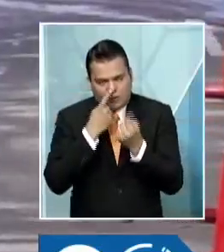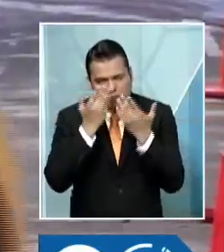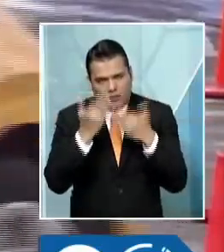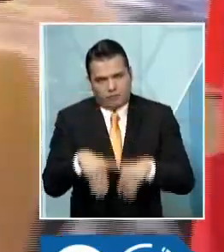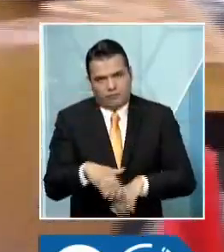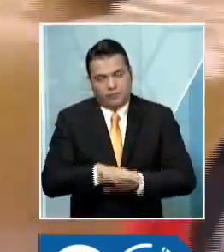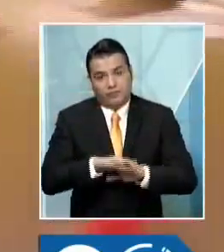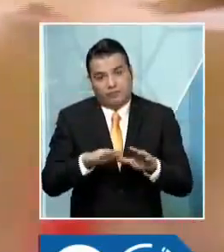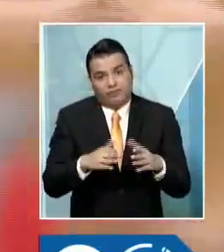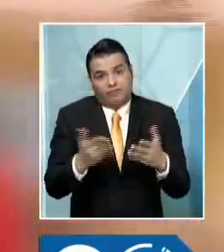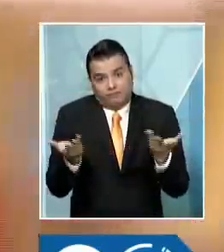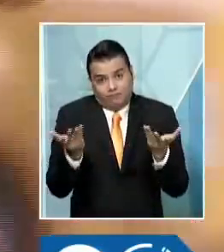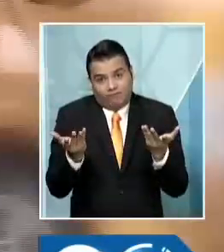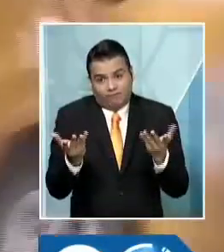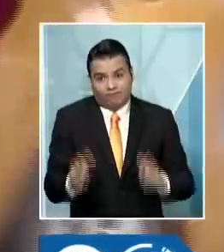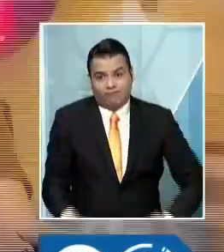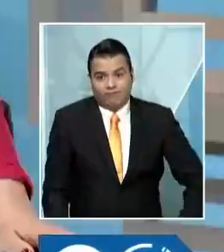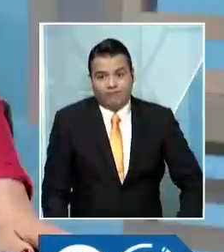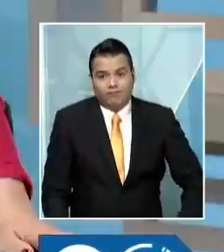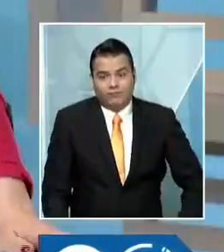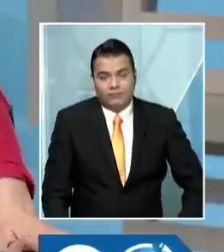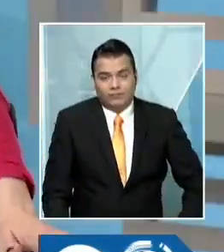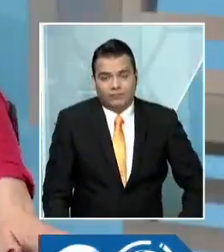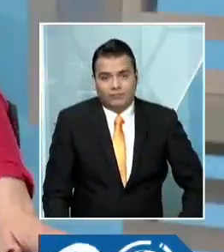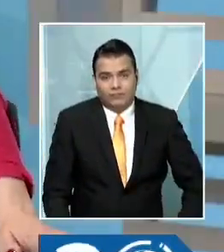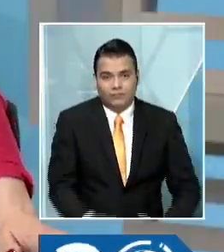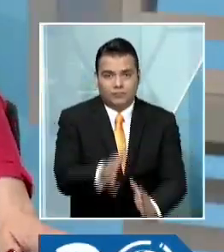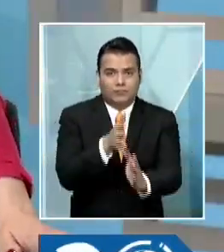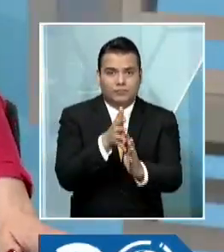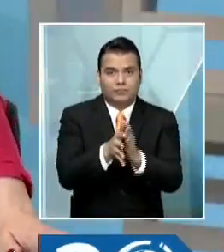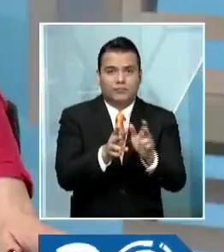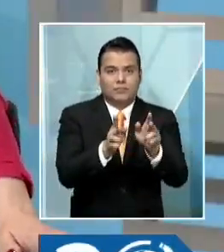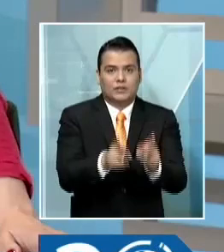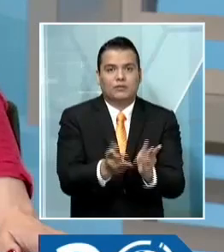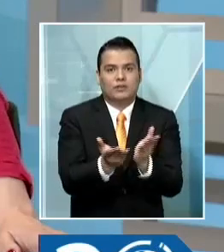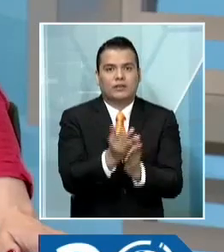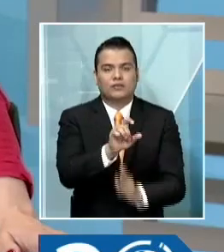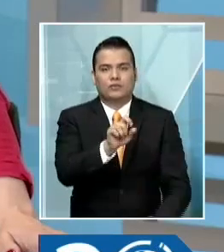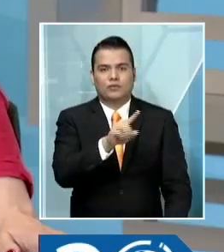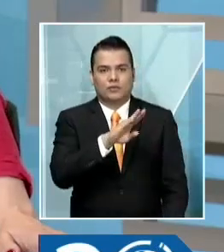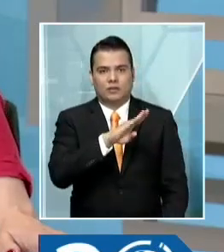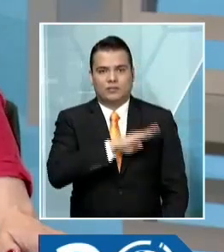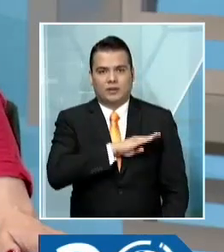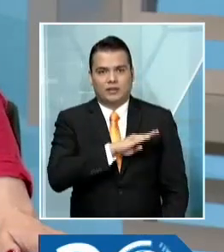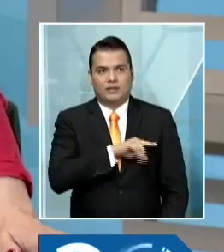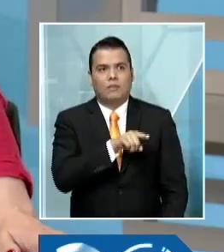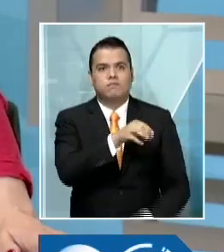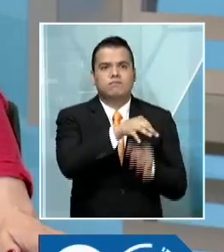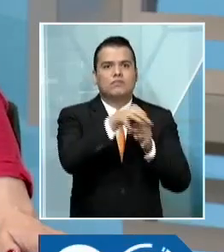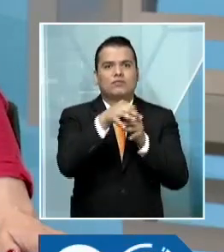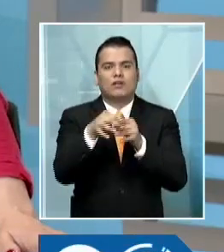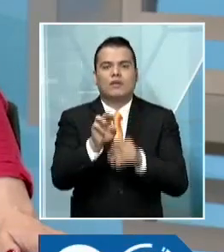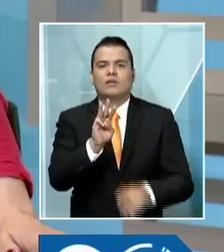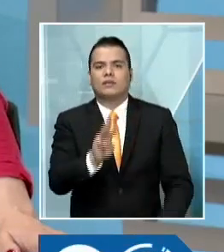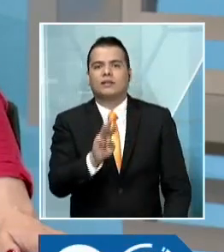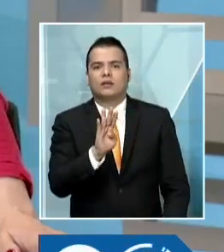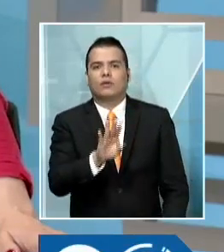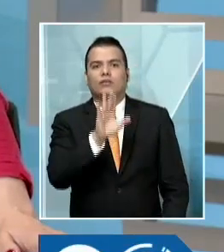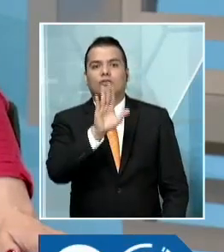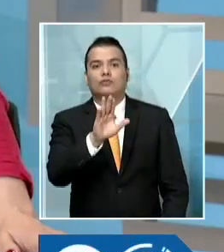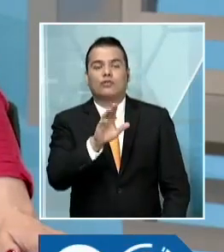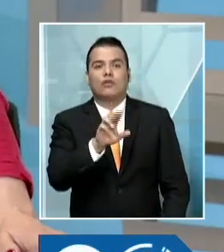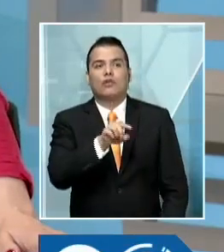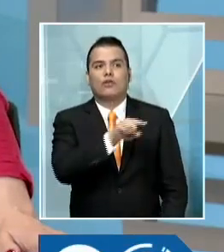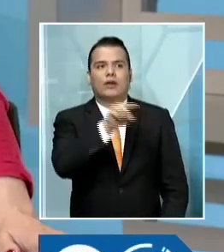favorecimiento de un vehículo tipo ambulancia. Y los estudiantes de grado 11 de los 34 municipios no certificados del